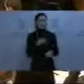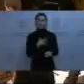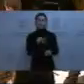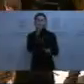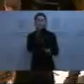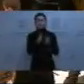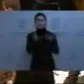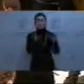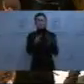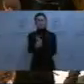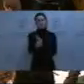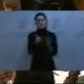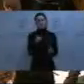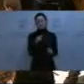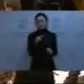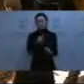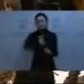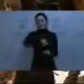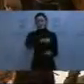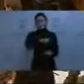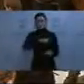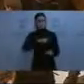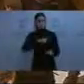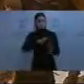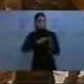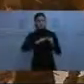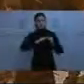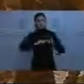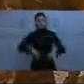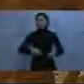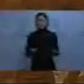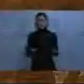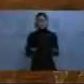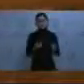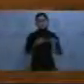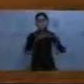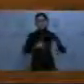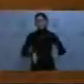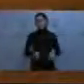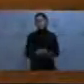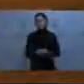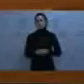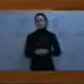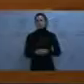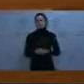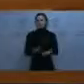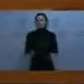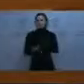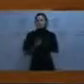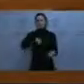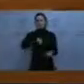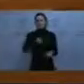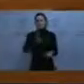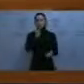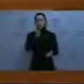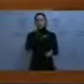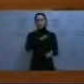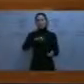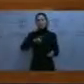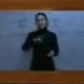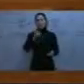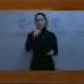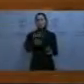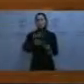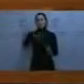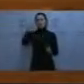de transparencia nos hemos quedado de los últimos. Somos prácticamente la única comunidad autónoma que